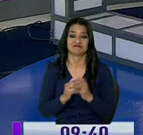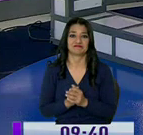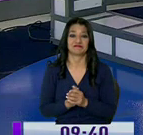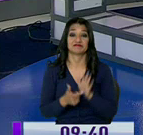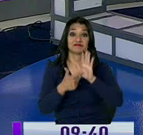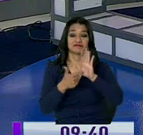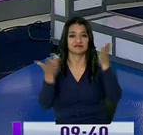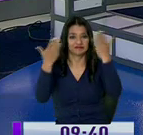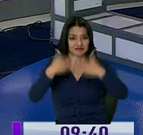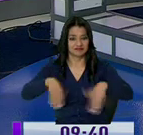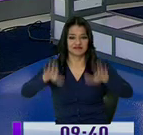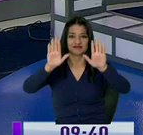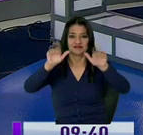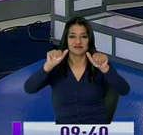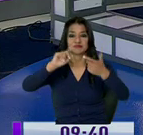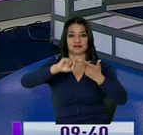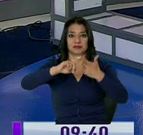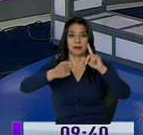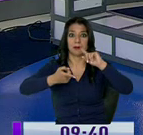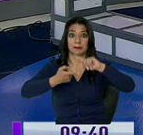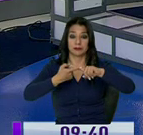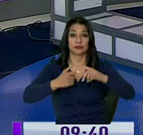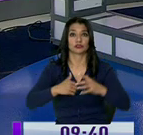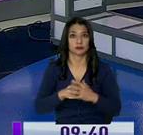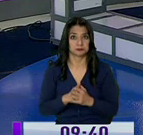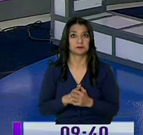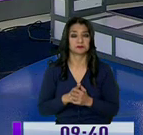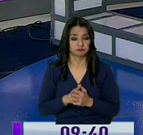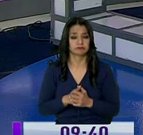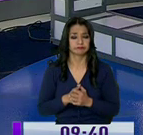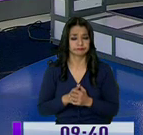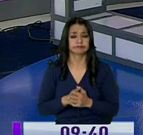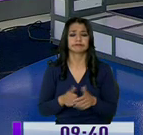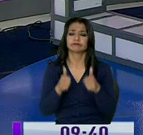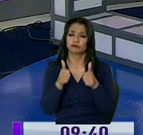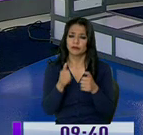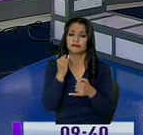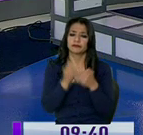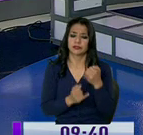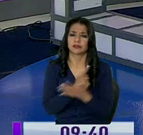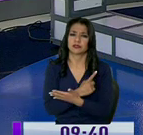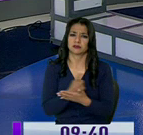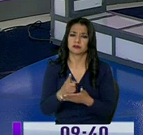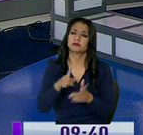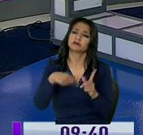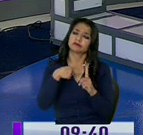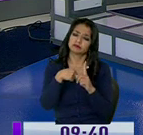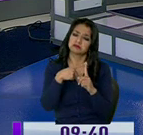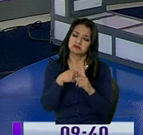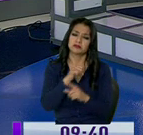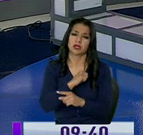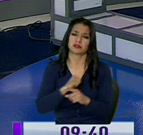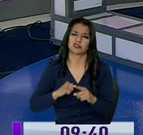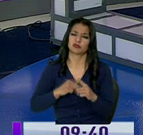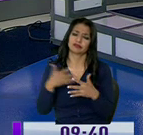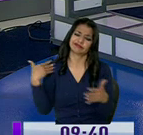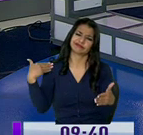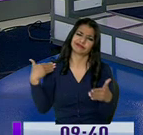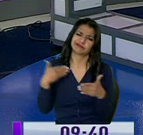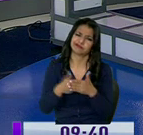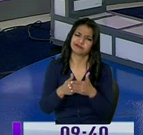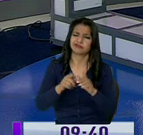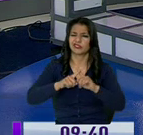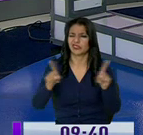Nos despedimos, amigos televidentes, y queremos desearles un buen fin de semana. Póngale buena actitud a pesar de todo lo que ha pasado aquí en nuestro